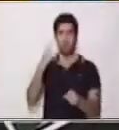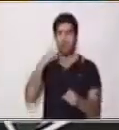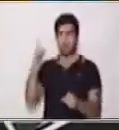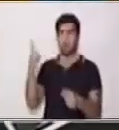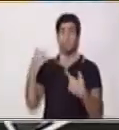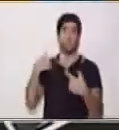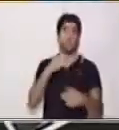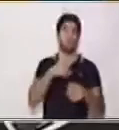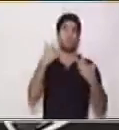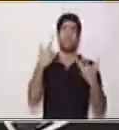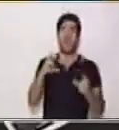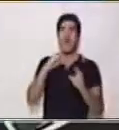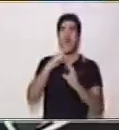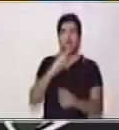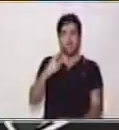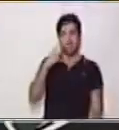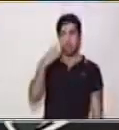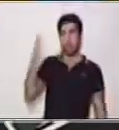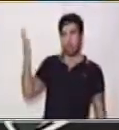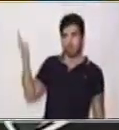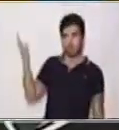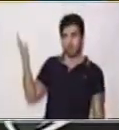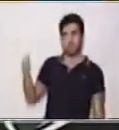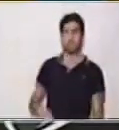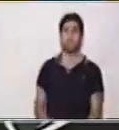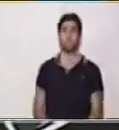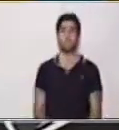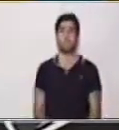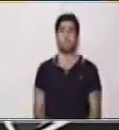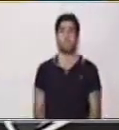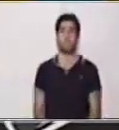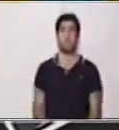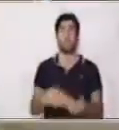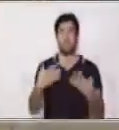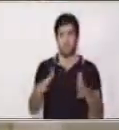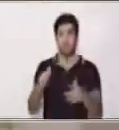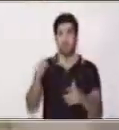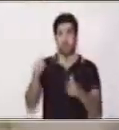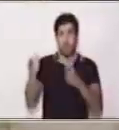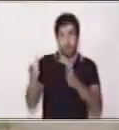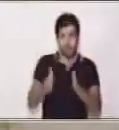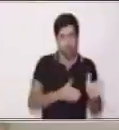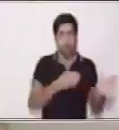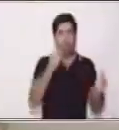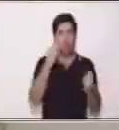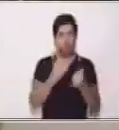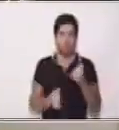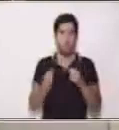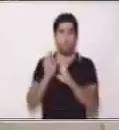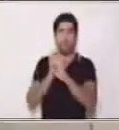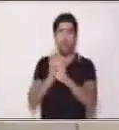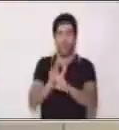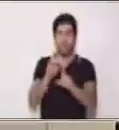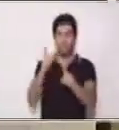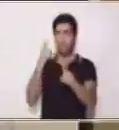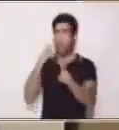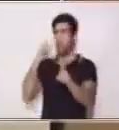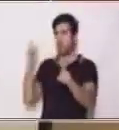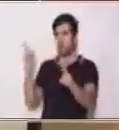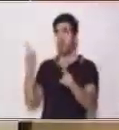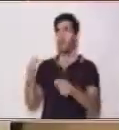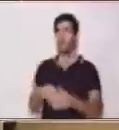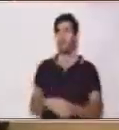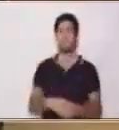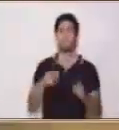Y hemos logrado establecer la respuesta a la pregunta. Y el último ejemplo que tenemos para el día de hoy